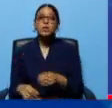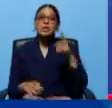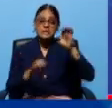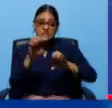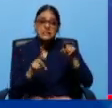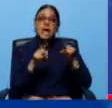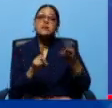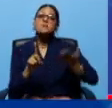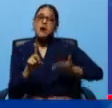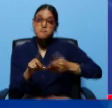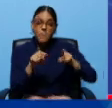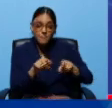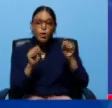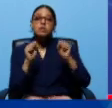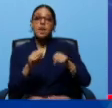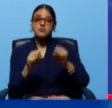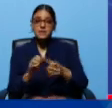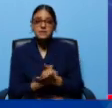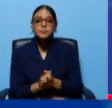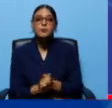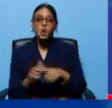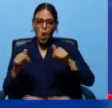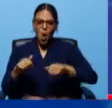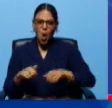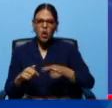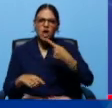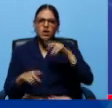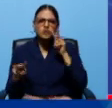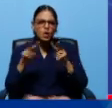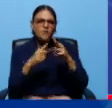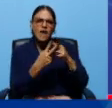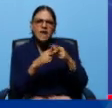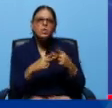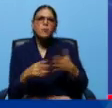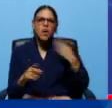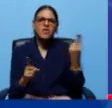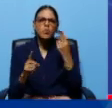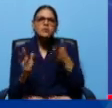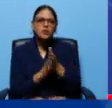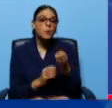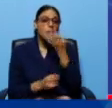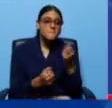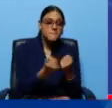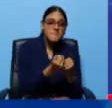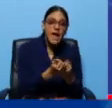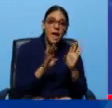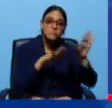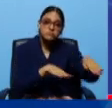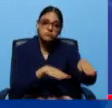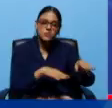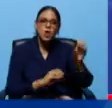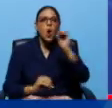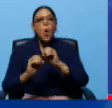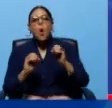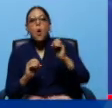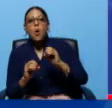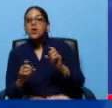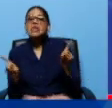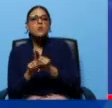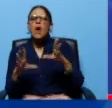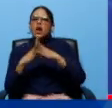es importantísima. Hoy hay instrumentos que pueden ser para el bien, como todo en la